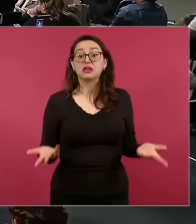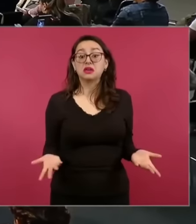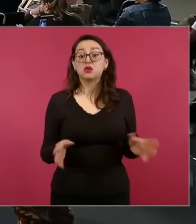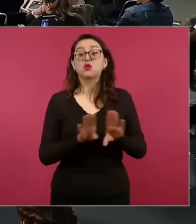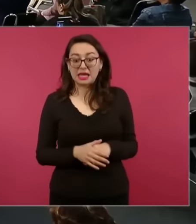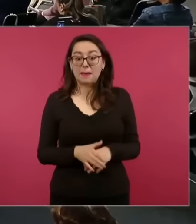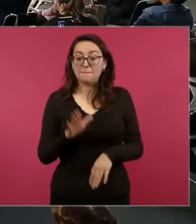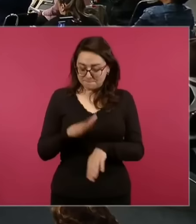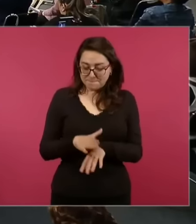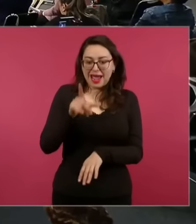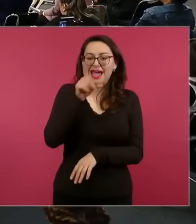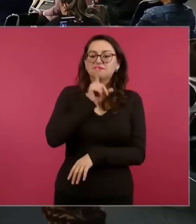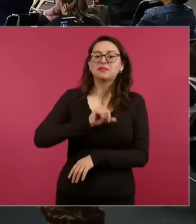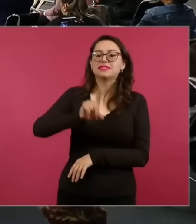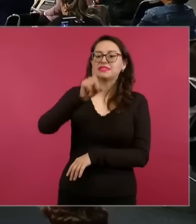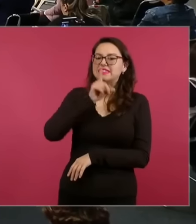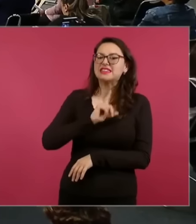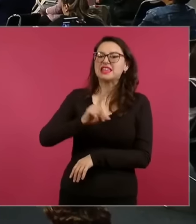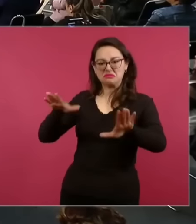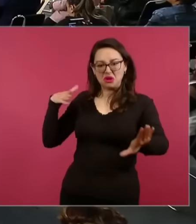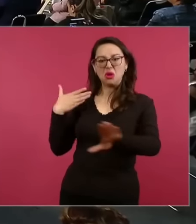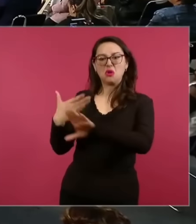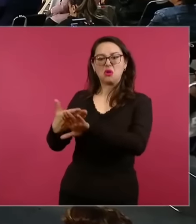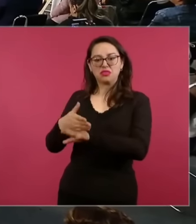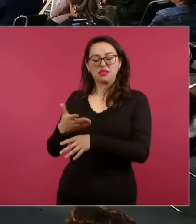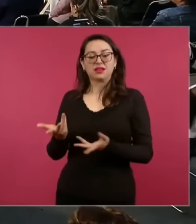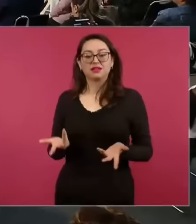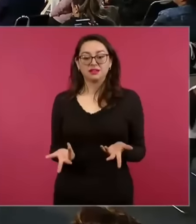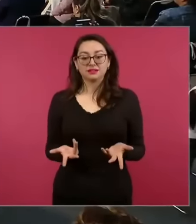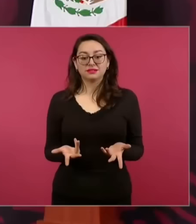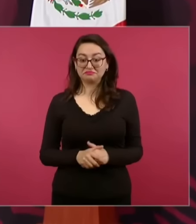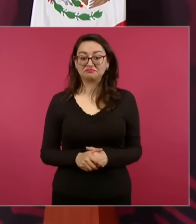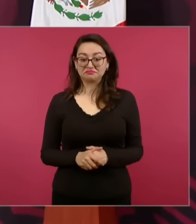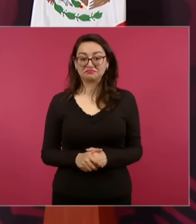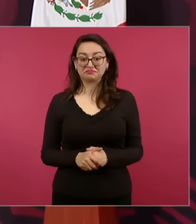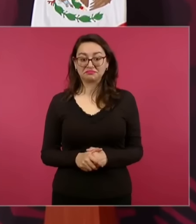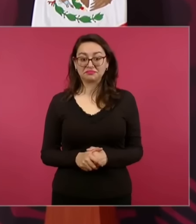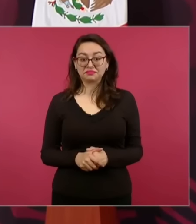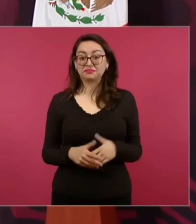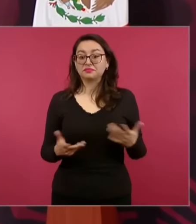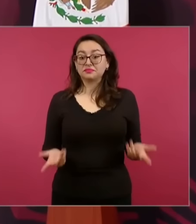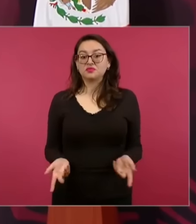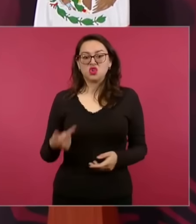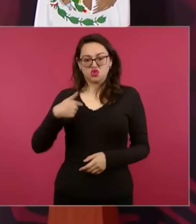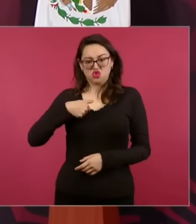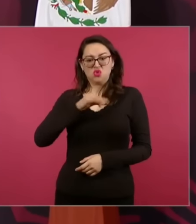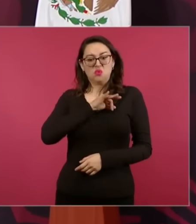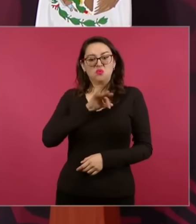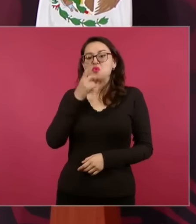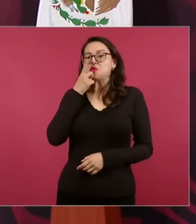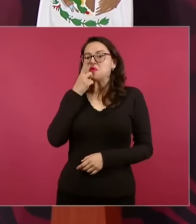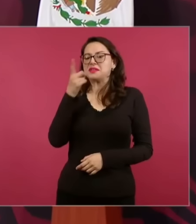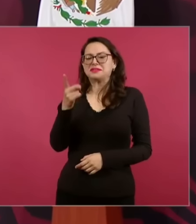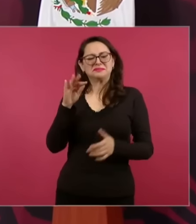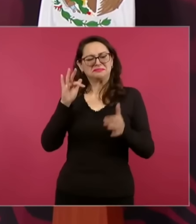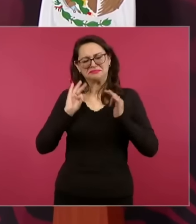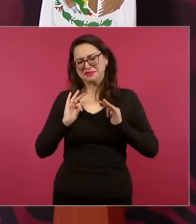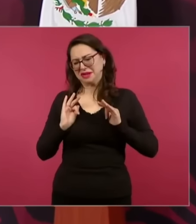frasecita es muy buena. Porque esto, como no me contrató nadie, así que lo puedo decir con una